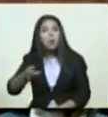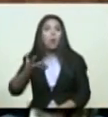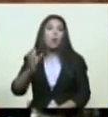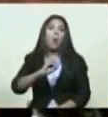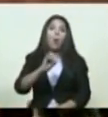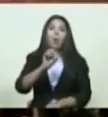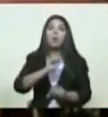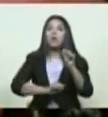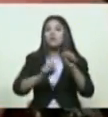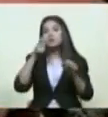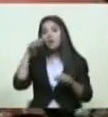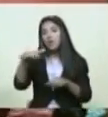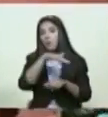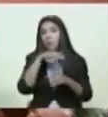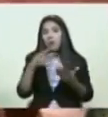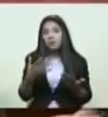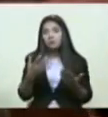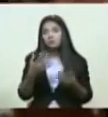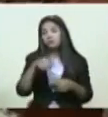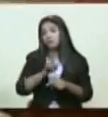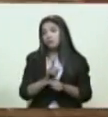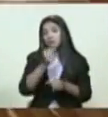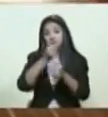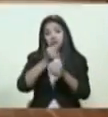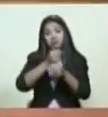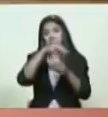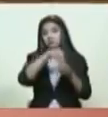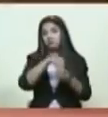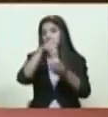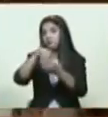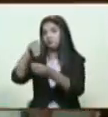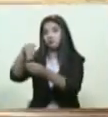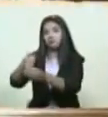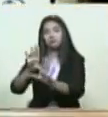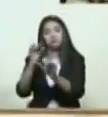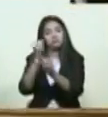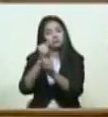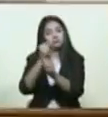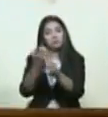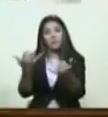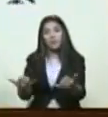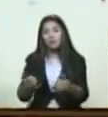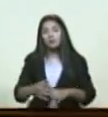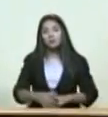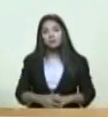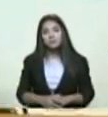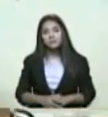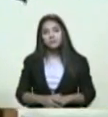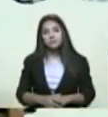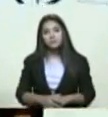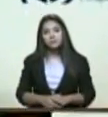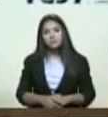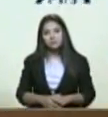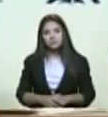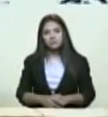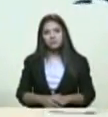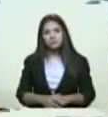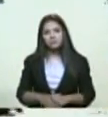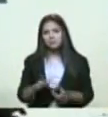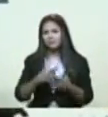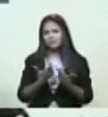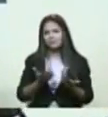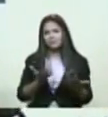la Defensoría del Pueblo, etcétera, son los que están en el ejercicio de sus cargos. Por lo tanto, no,